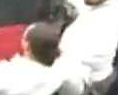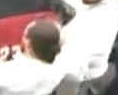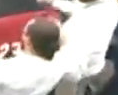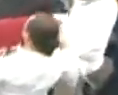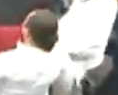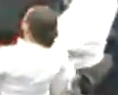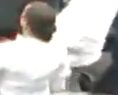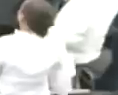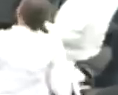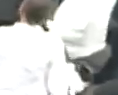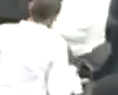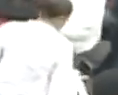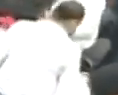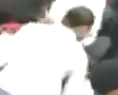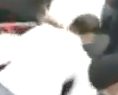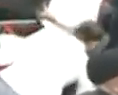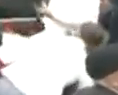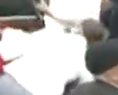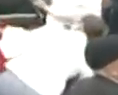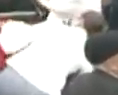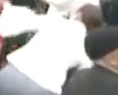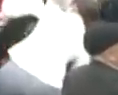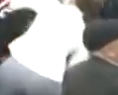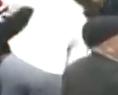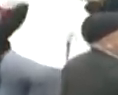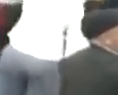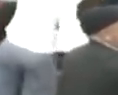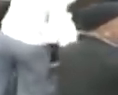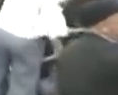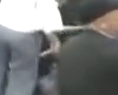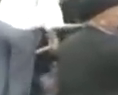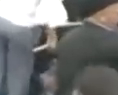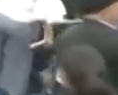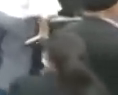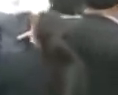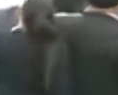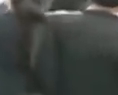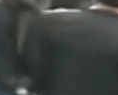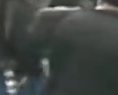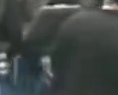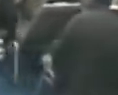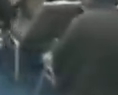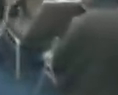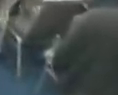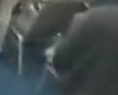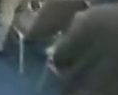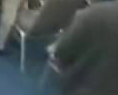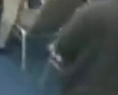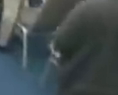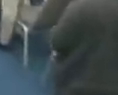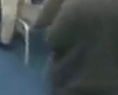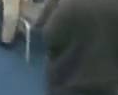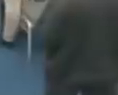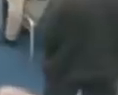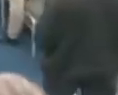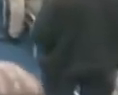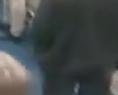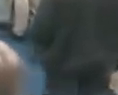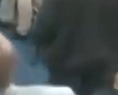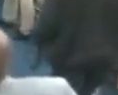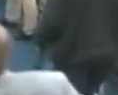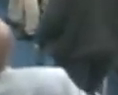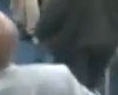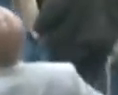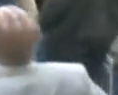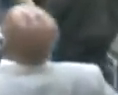Así culmina este encuentro Cumbre Internacional contra el Fascismo por la Defensa de la Verdad, donde se desarrolla además el encuentro comunicación en 3R.net del